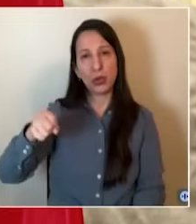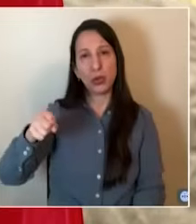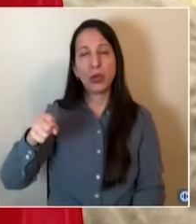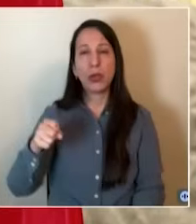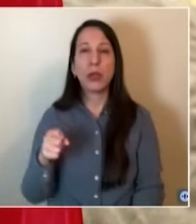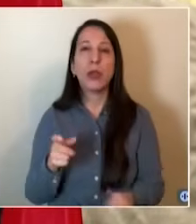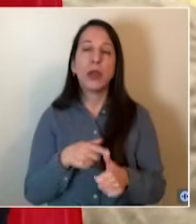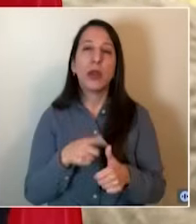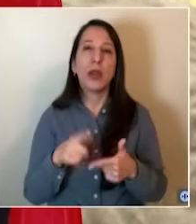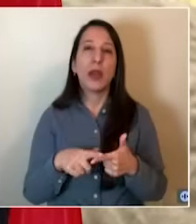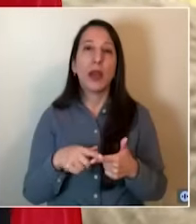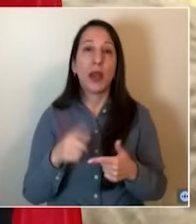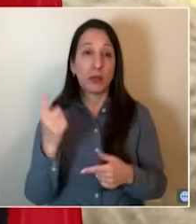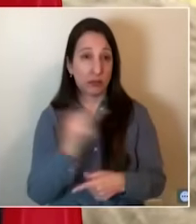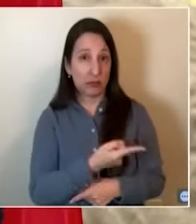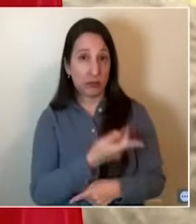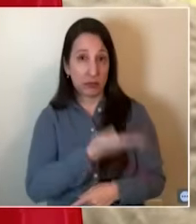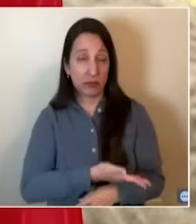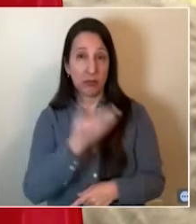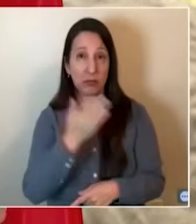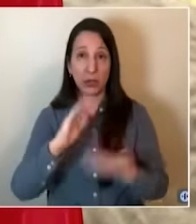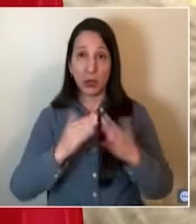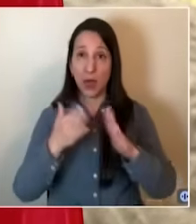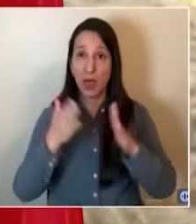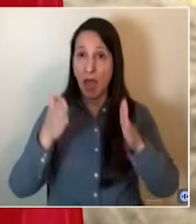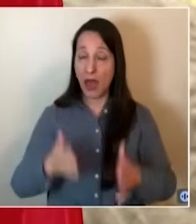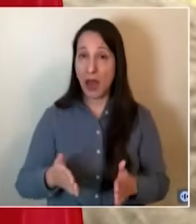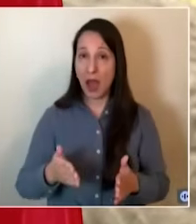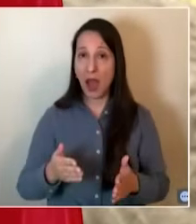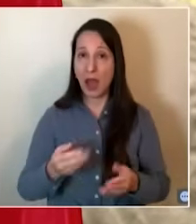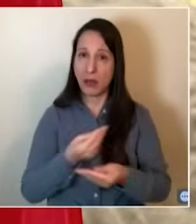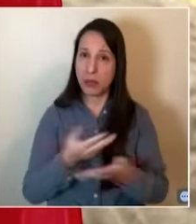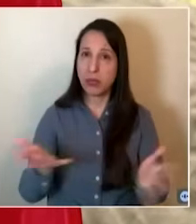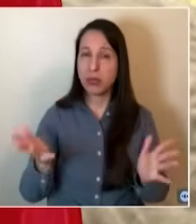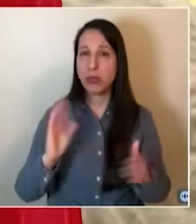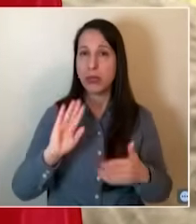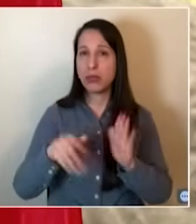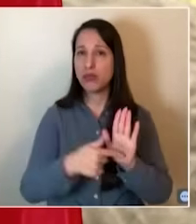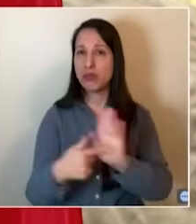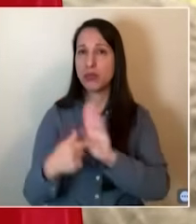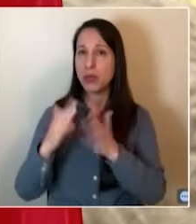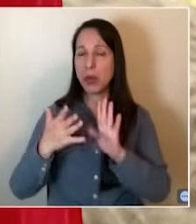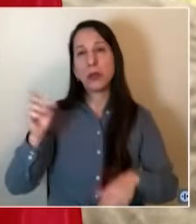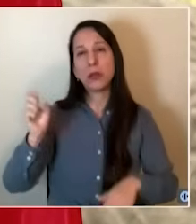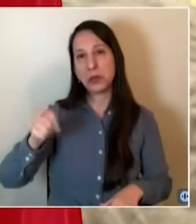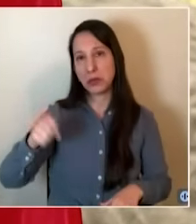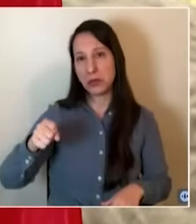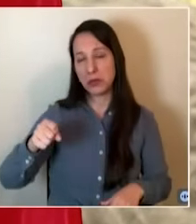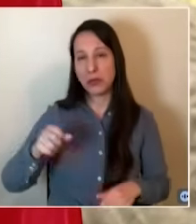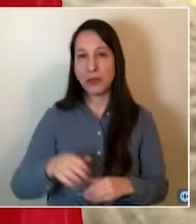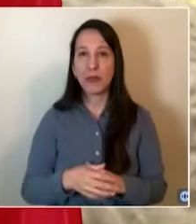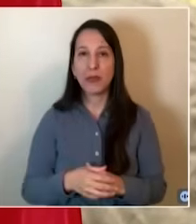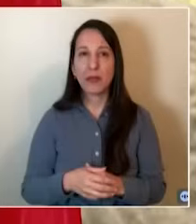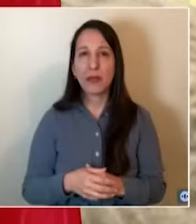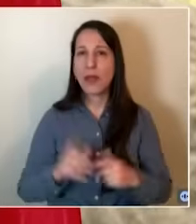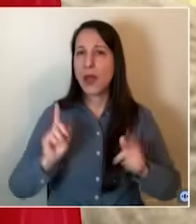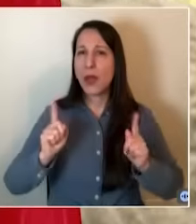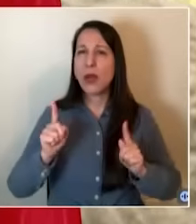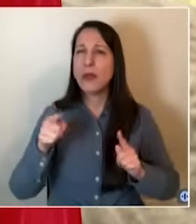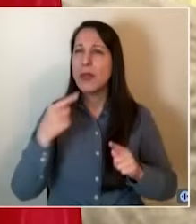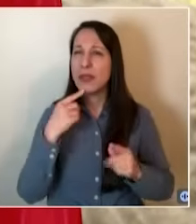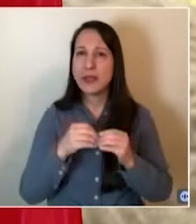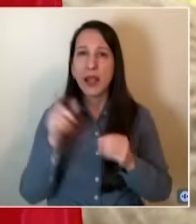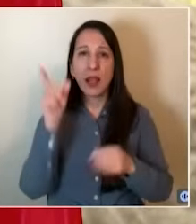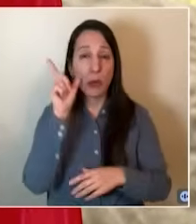¿Es ella ciudadana y está abierto a todos los ciudadanos? Sí. ¿Cuáles fueron? Limón, ahí